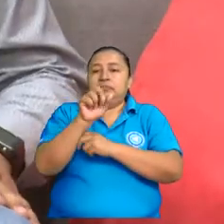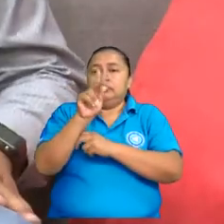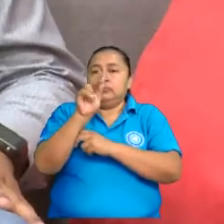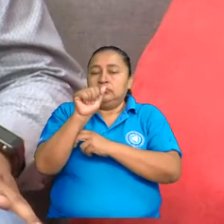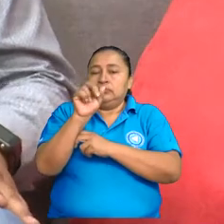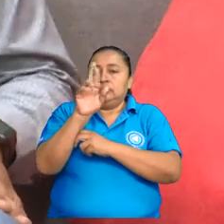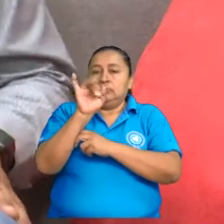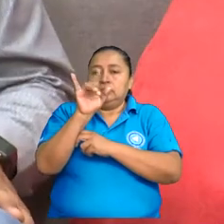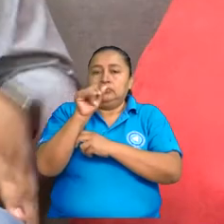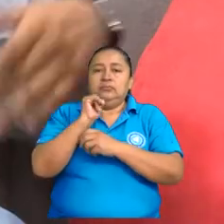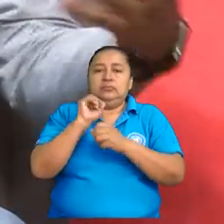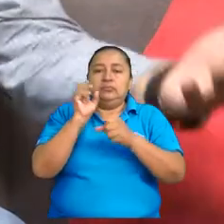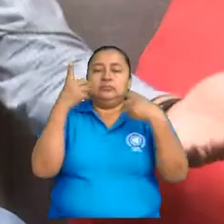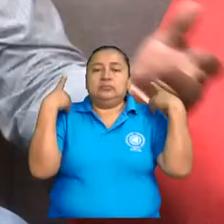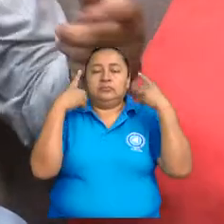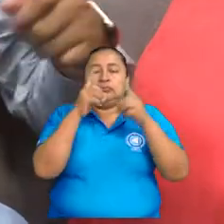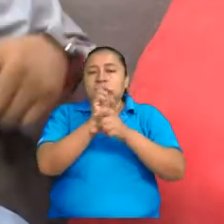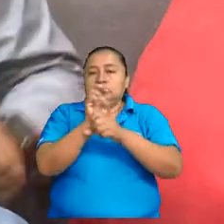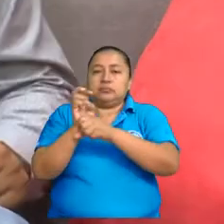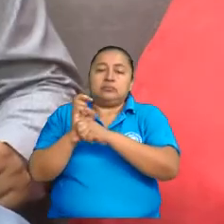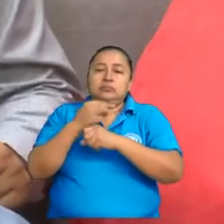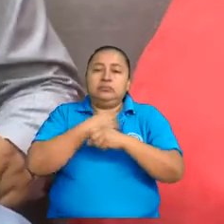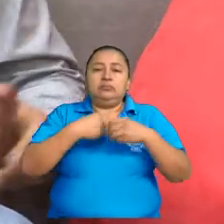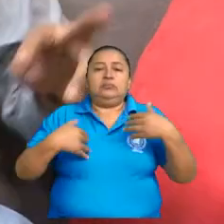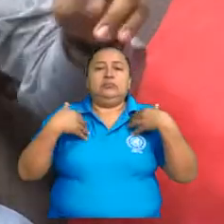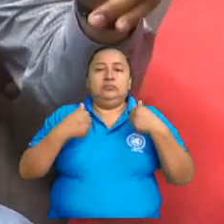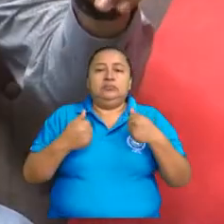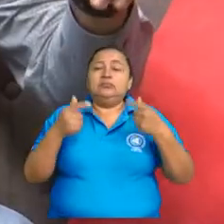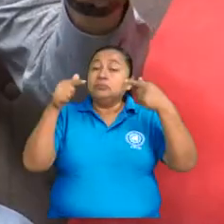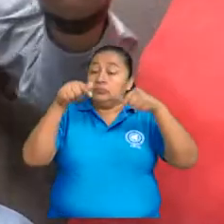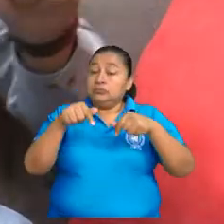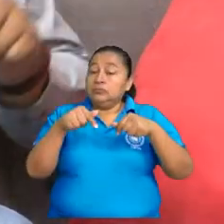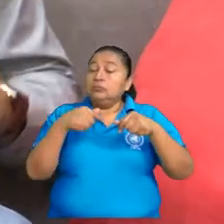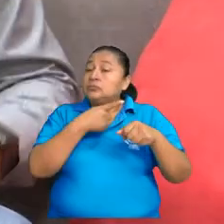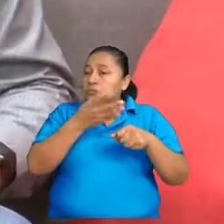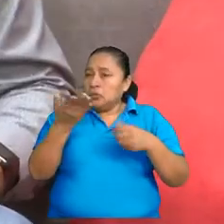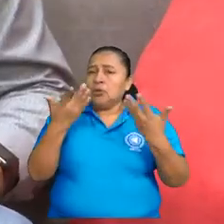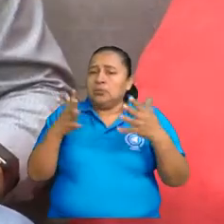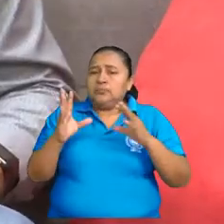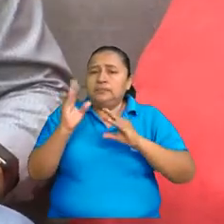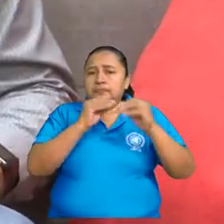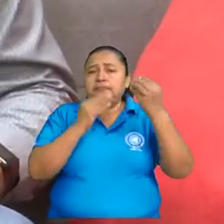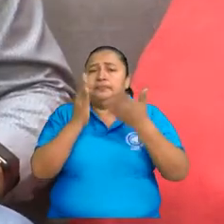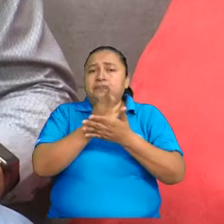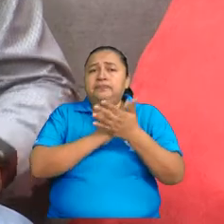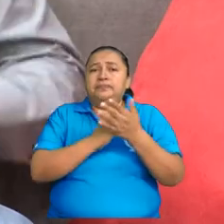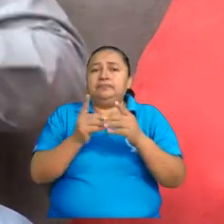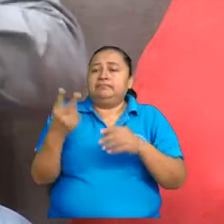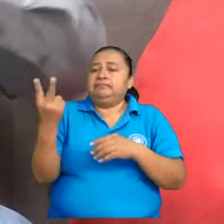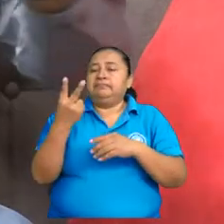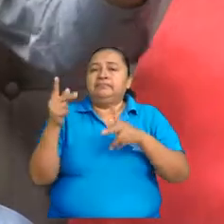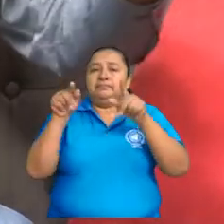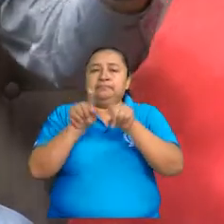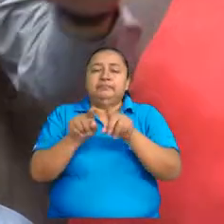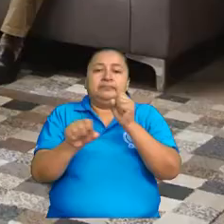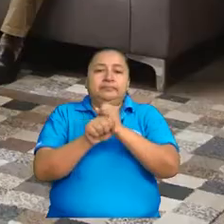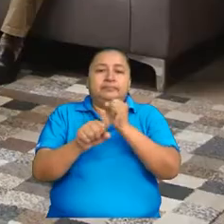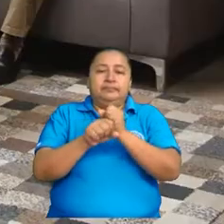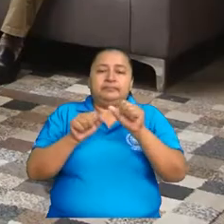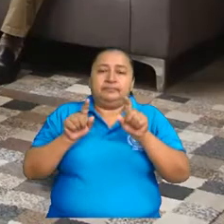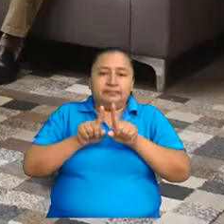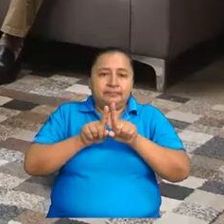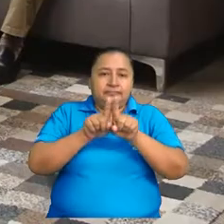es directora de Vigilancia para la Salud del Ministerio de Salud, con quien ustedes ya han hecho una suerte de dupla en todo este trabajo